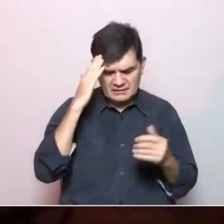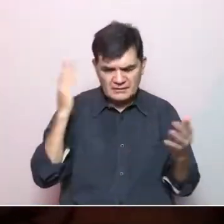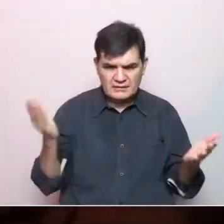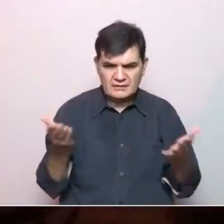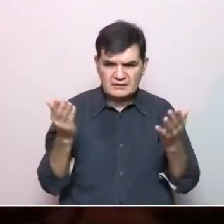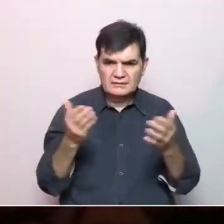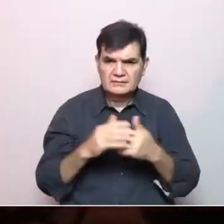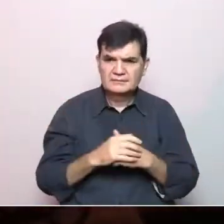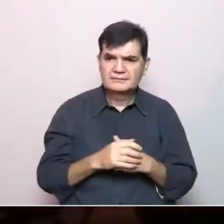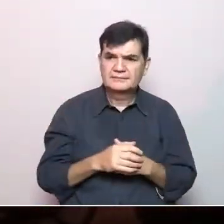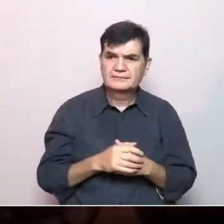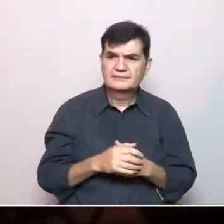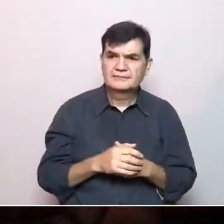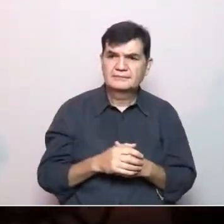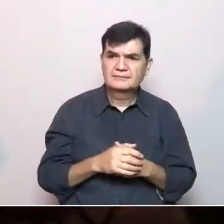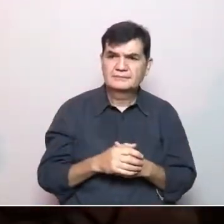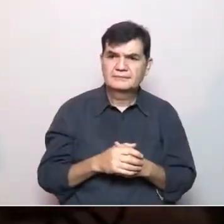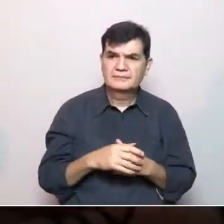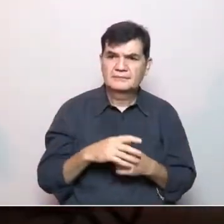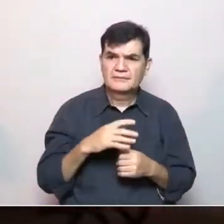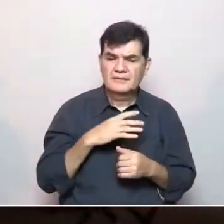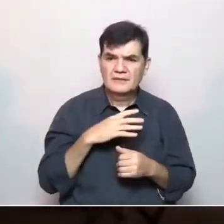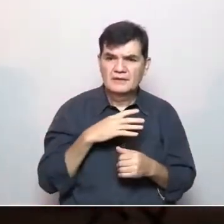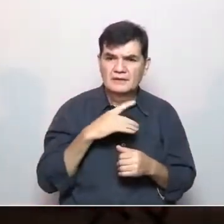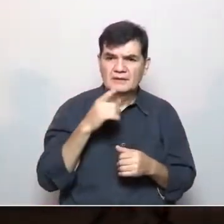Tres, vamos, vamos, en lenguas.